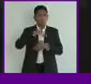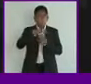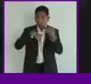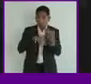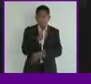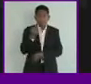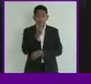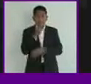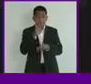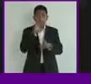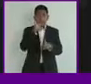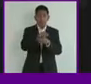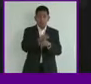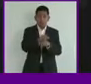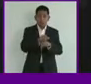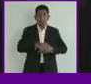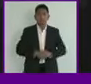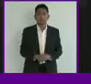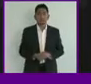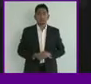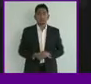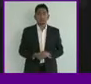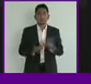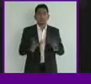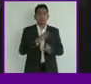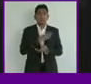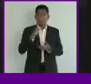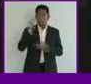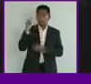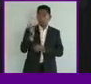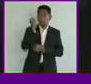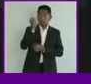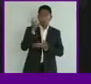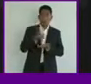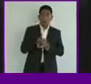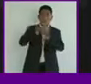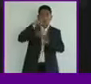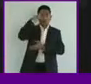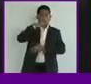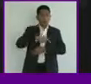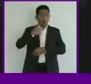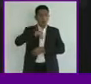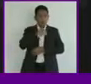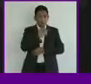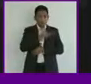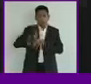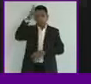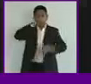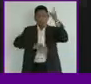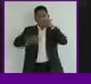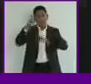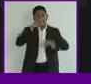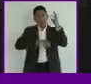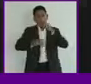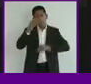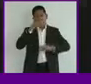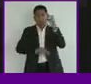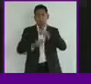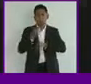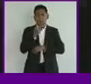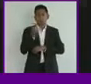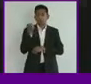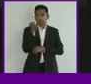tecnología nos da la oportunidad de ampliar nuestros conocimientos. Reitero nuevamente lo importante que es utilizar la tecnología y todas las herramientas